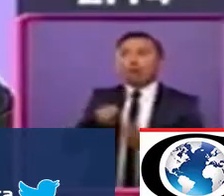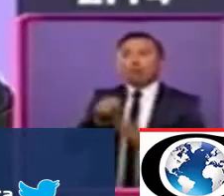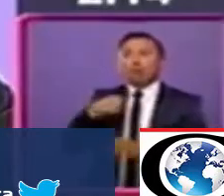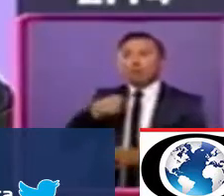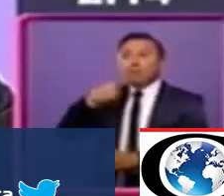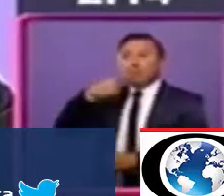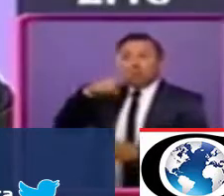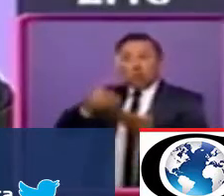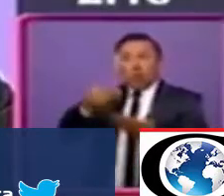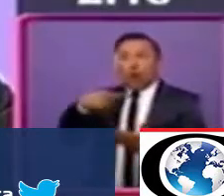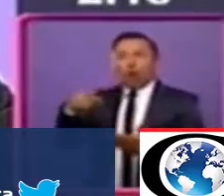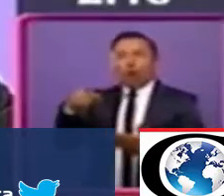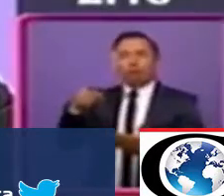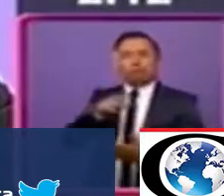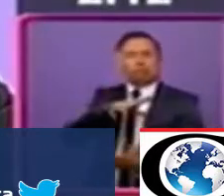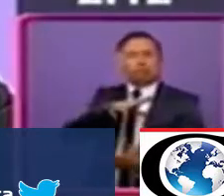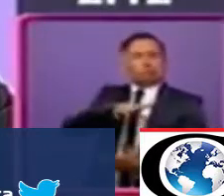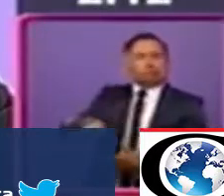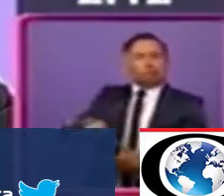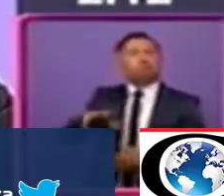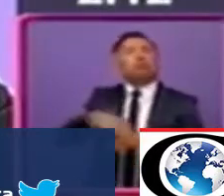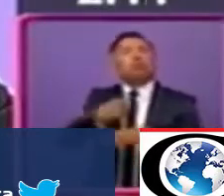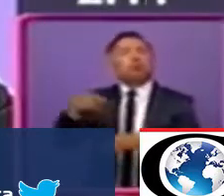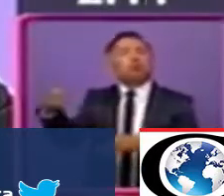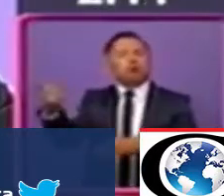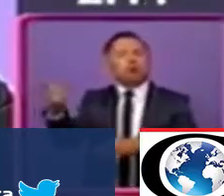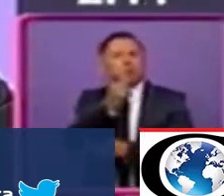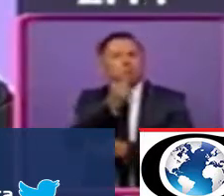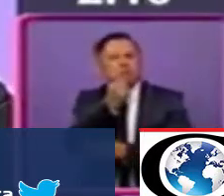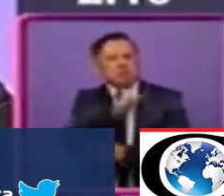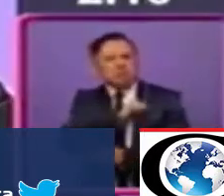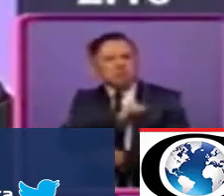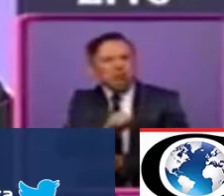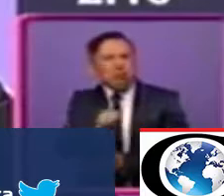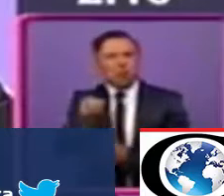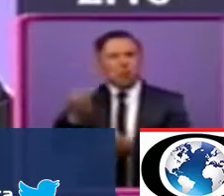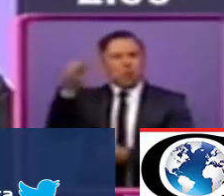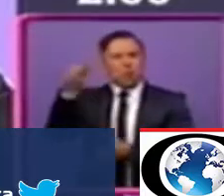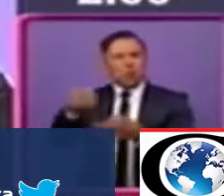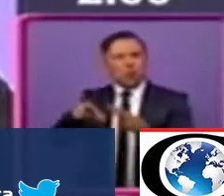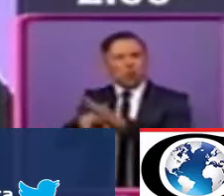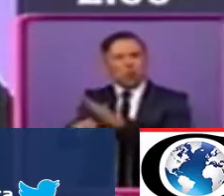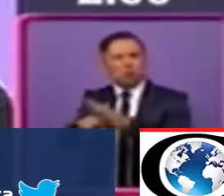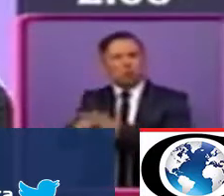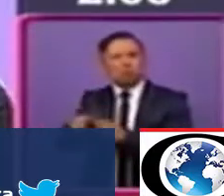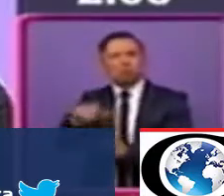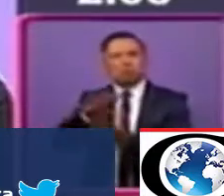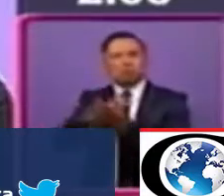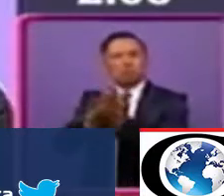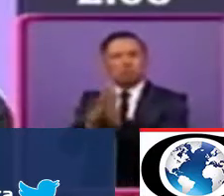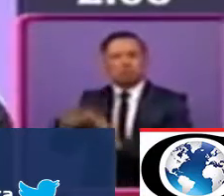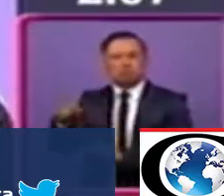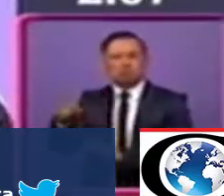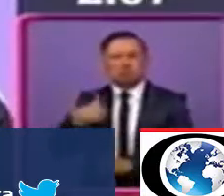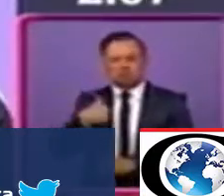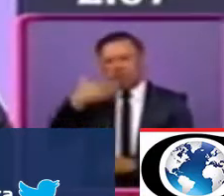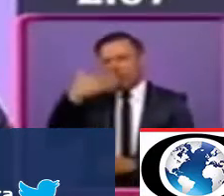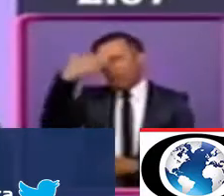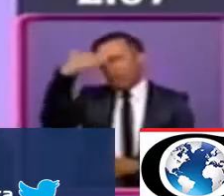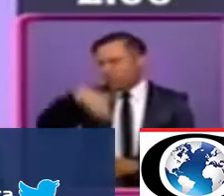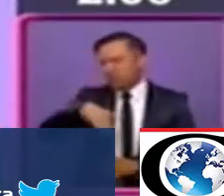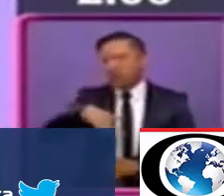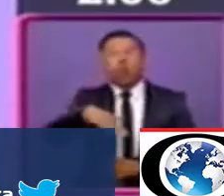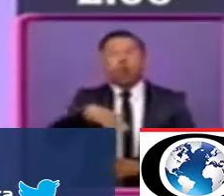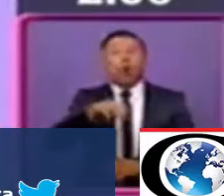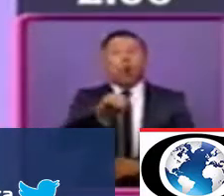está Leitiño y después Horacio Duarte, y yo creo que ya hasta el último ya la dejan que levante la manita para que pueda decidir.